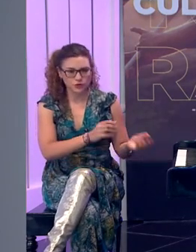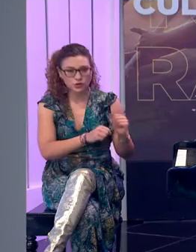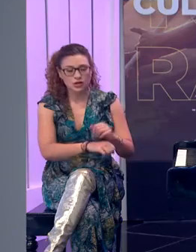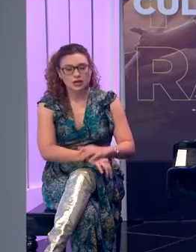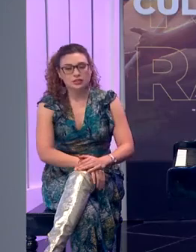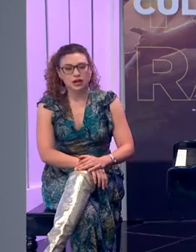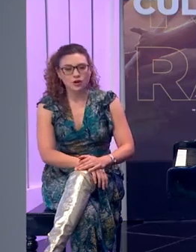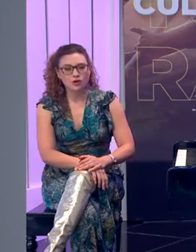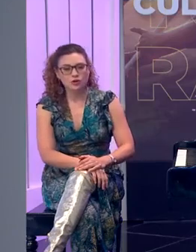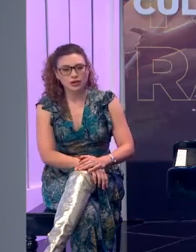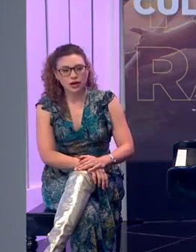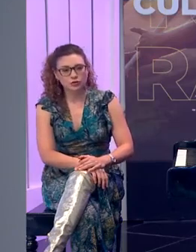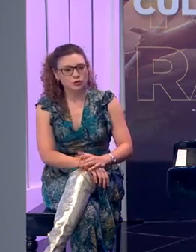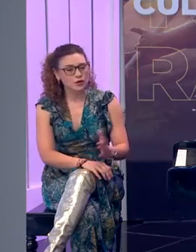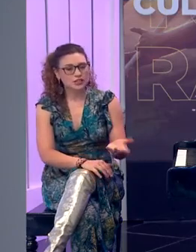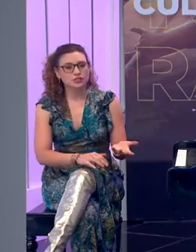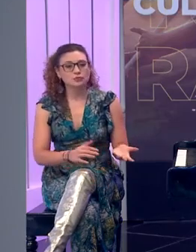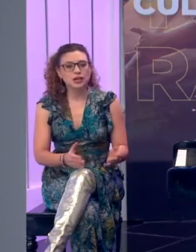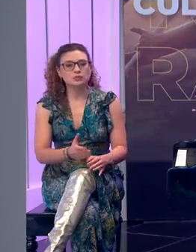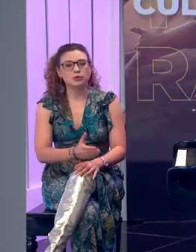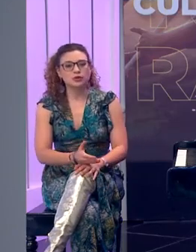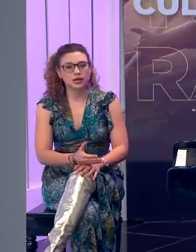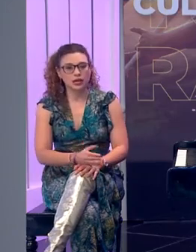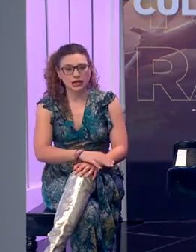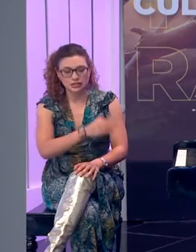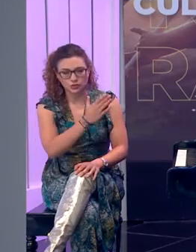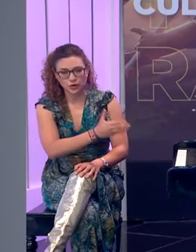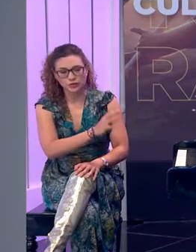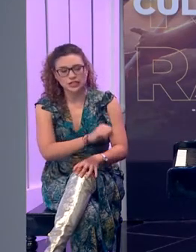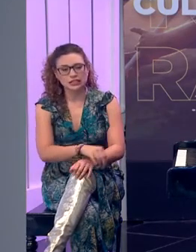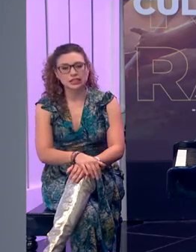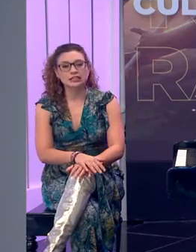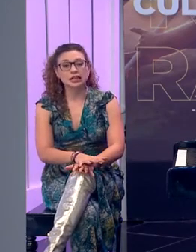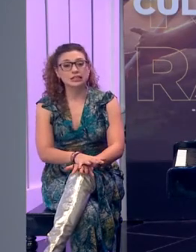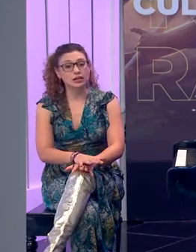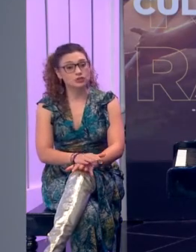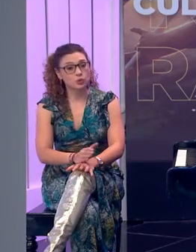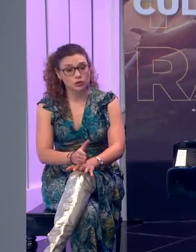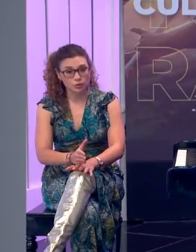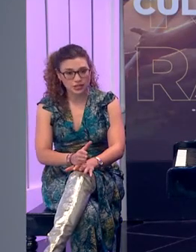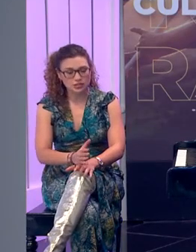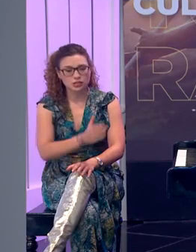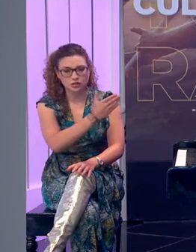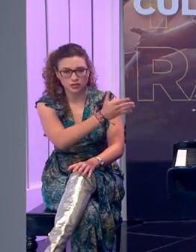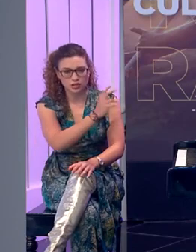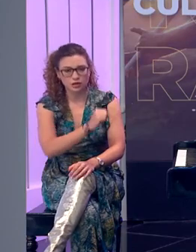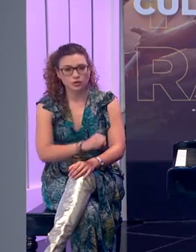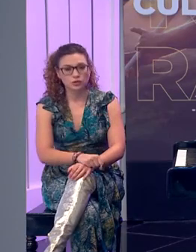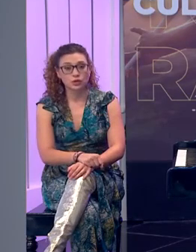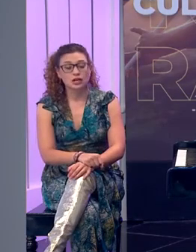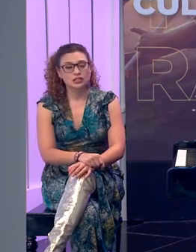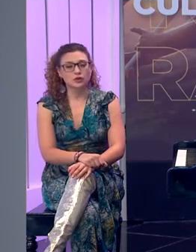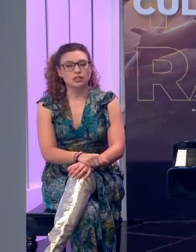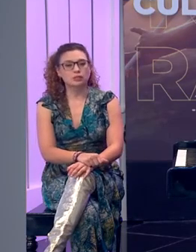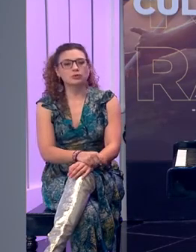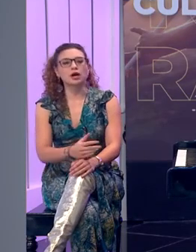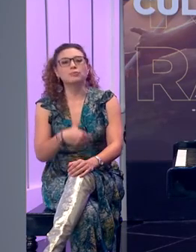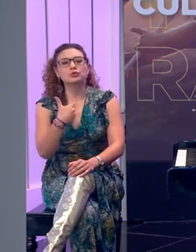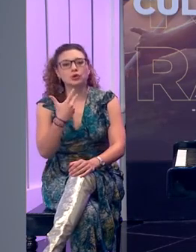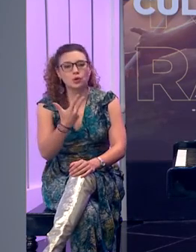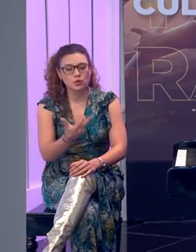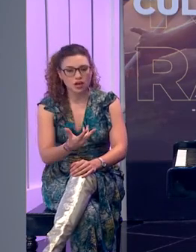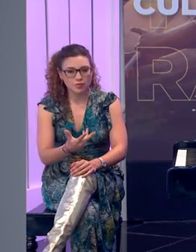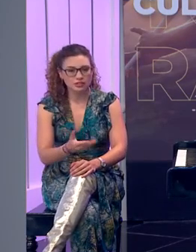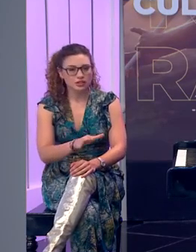que a propósito trajo gran controversia hace un mes porque este sujeto, que ya tiene 30 años y 4 meses, que es lo que tenía cuando salió en esta